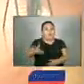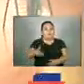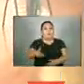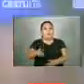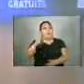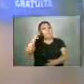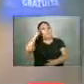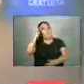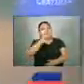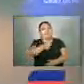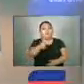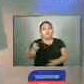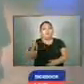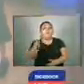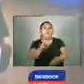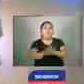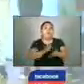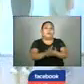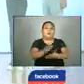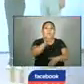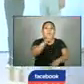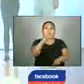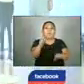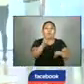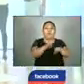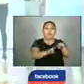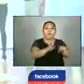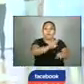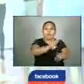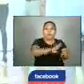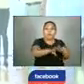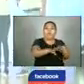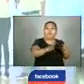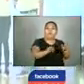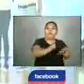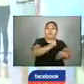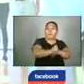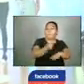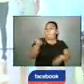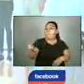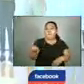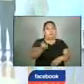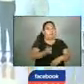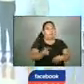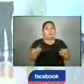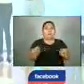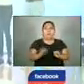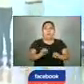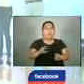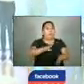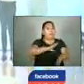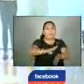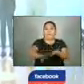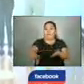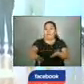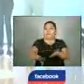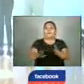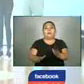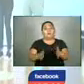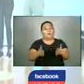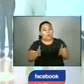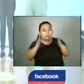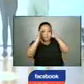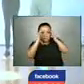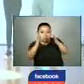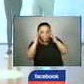Se estima que cada una tiene un costo de 10 dólares para la fundación, en la cual todos los usuarios son 100% exonerados, recibiendo